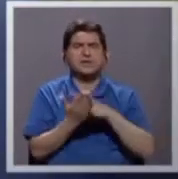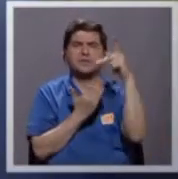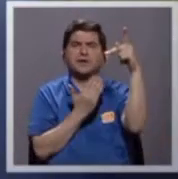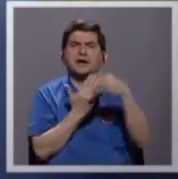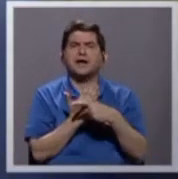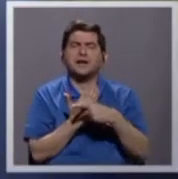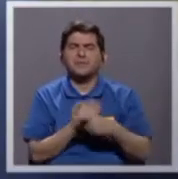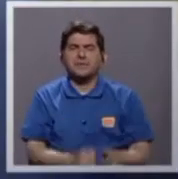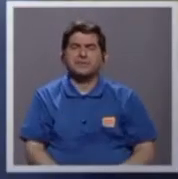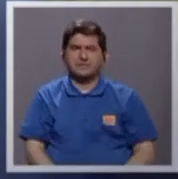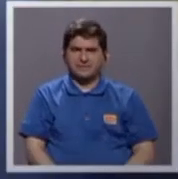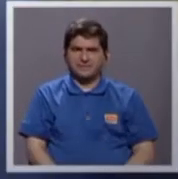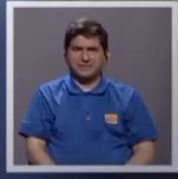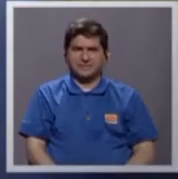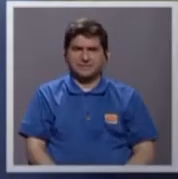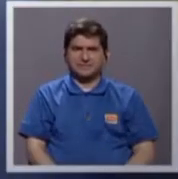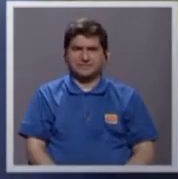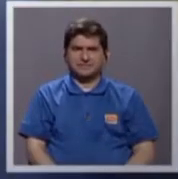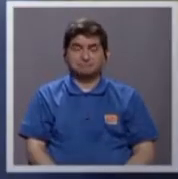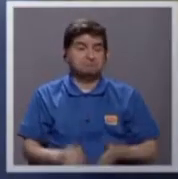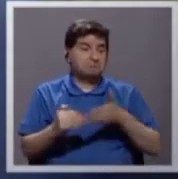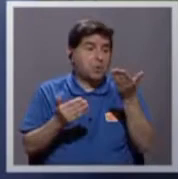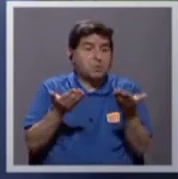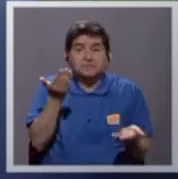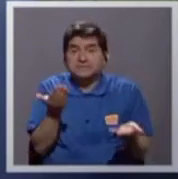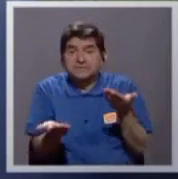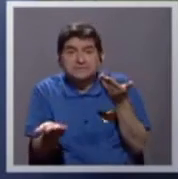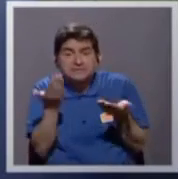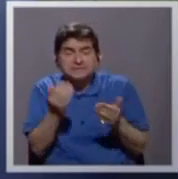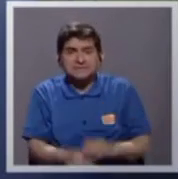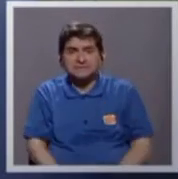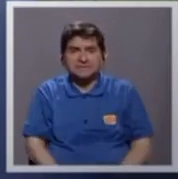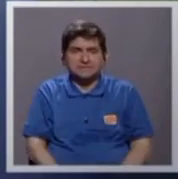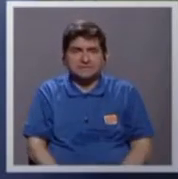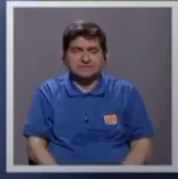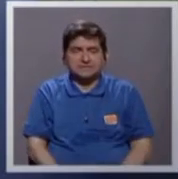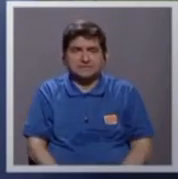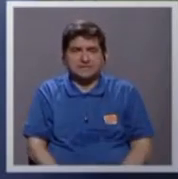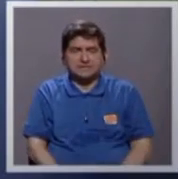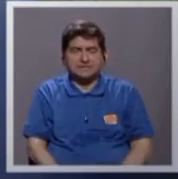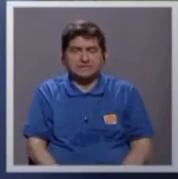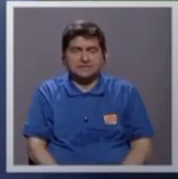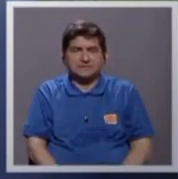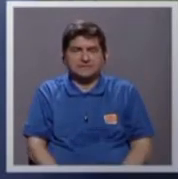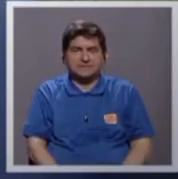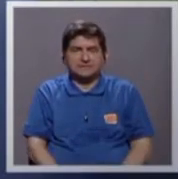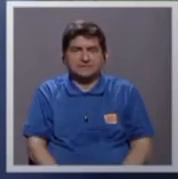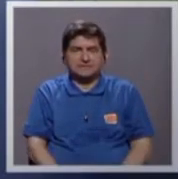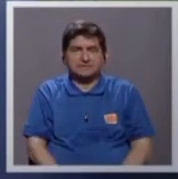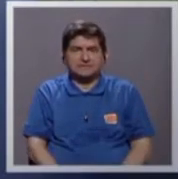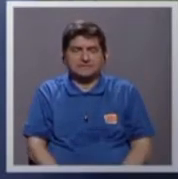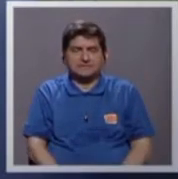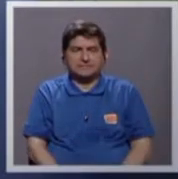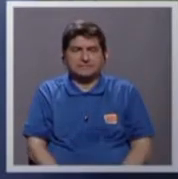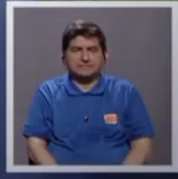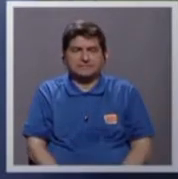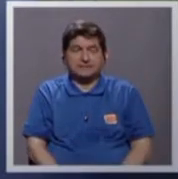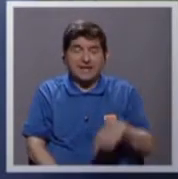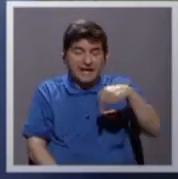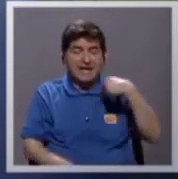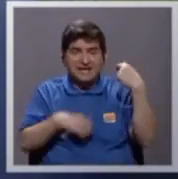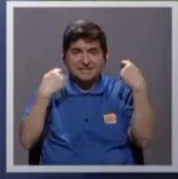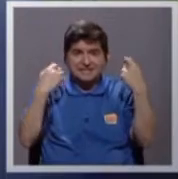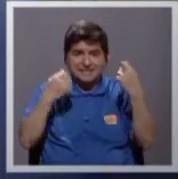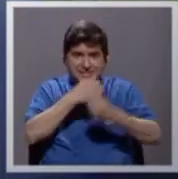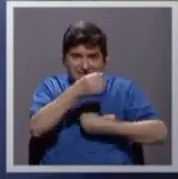la audiencia, de cosas más allá de este año las